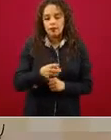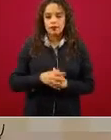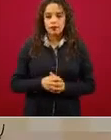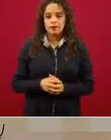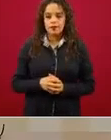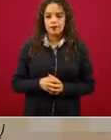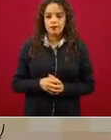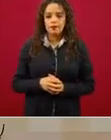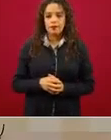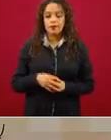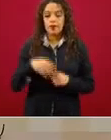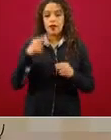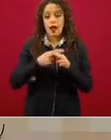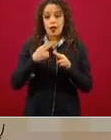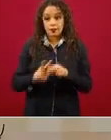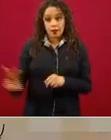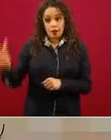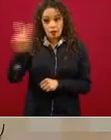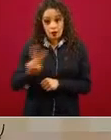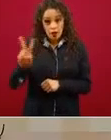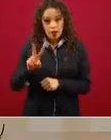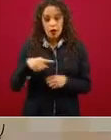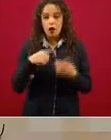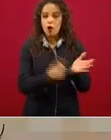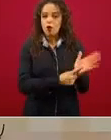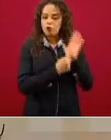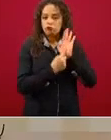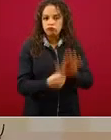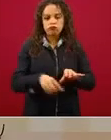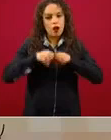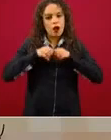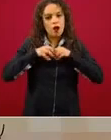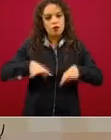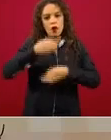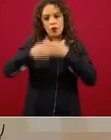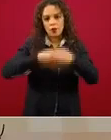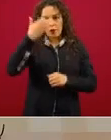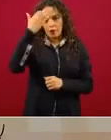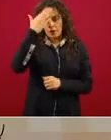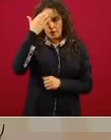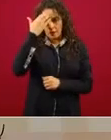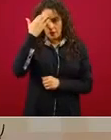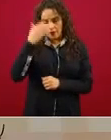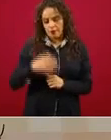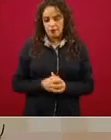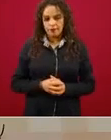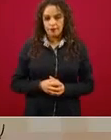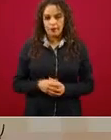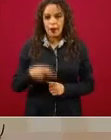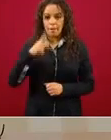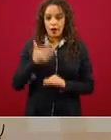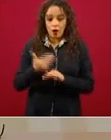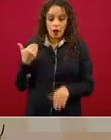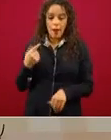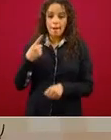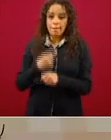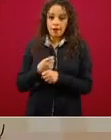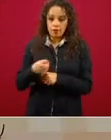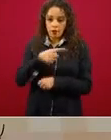presentar sino hasta el viernes, una vez que pase el periodo de conversación. Por supuesto, si en un momento